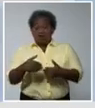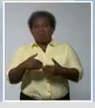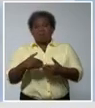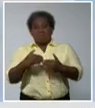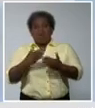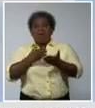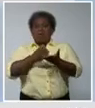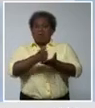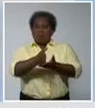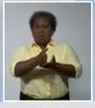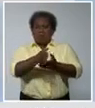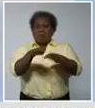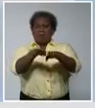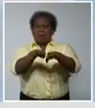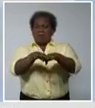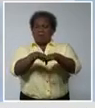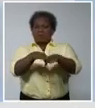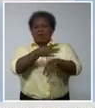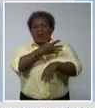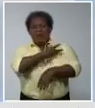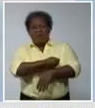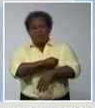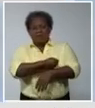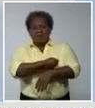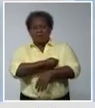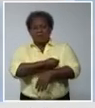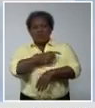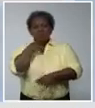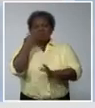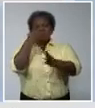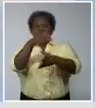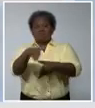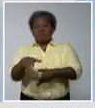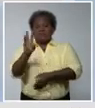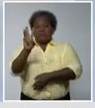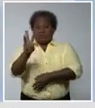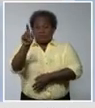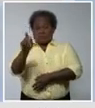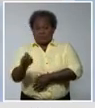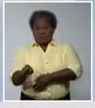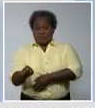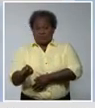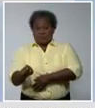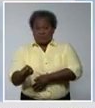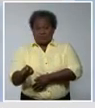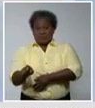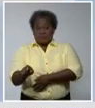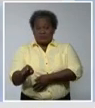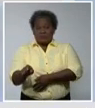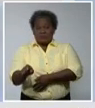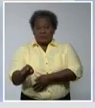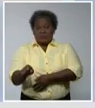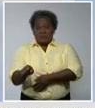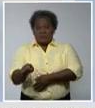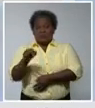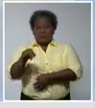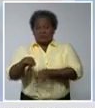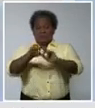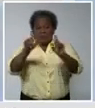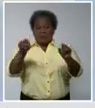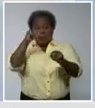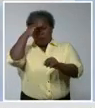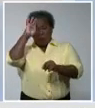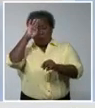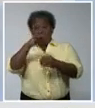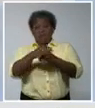Lamentamos al inicio de la conferencia el fallecimiento de 3 personas en nuestro país, y